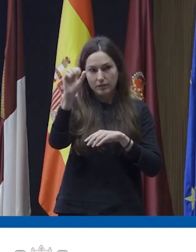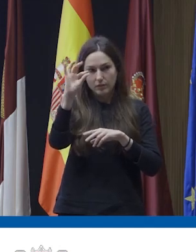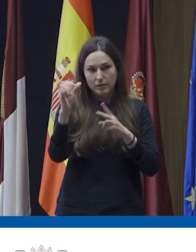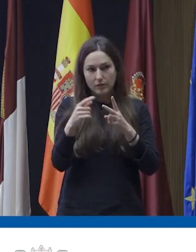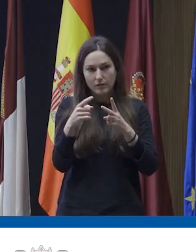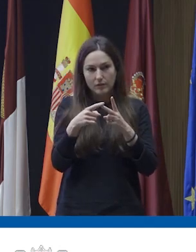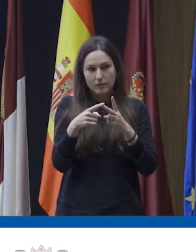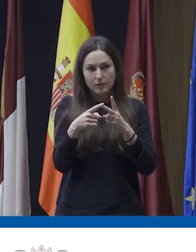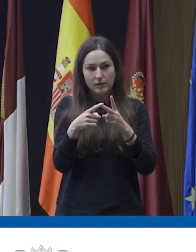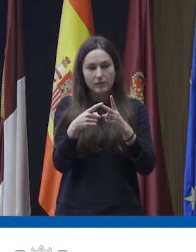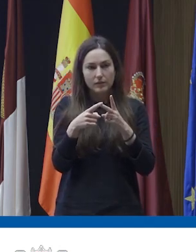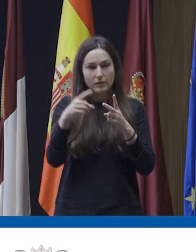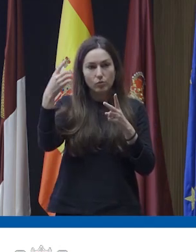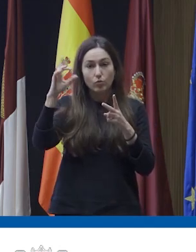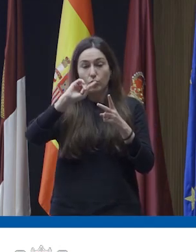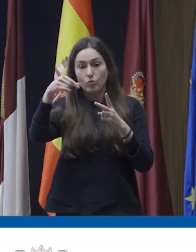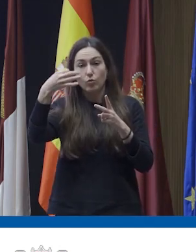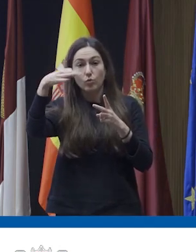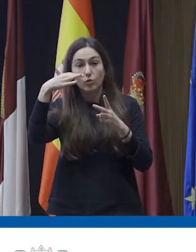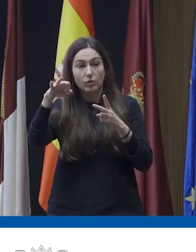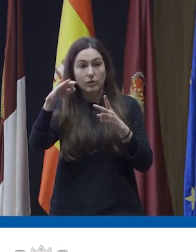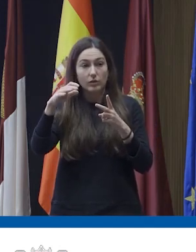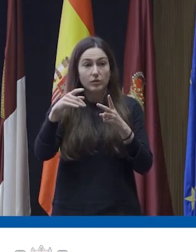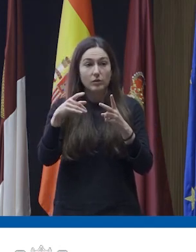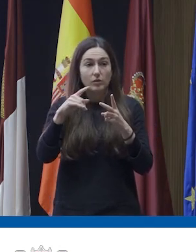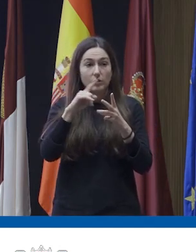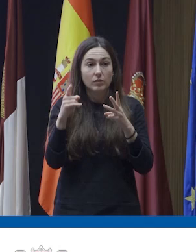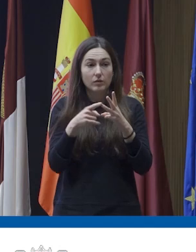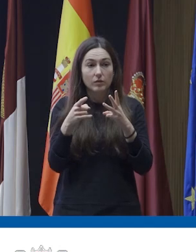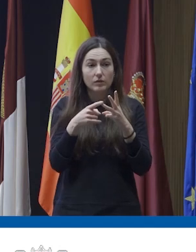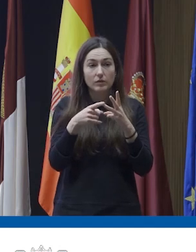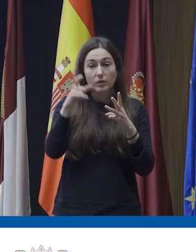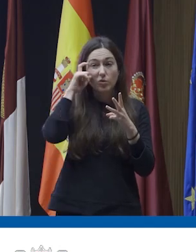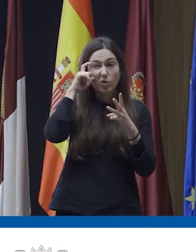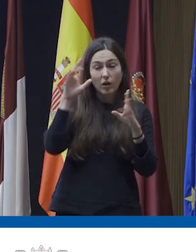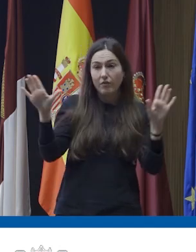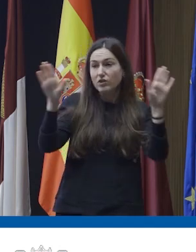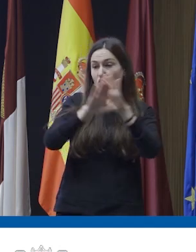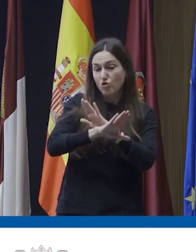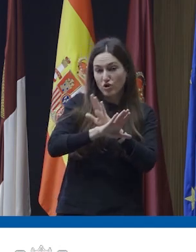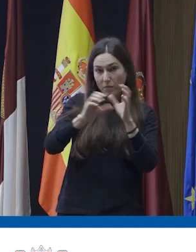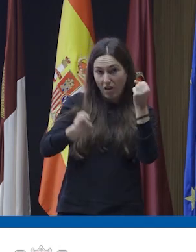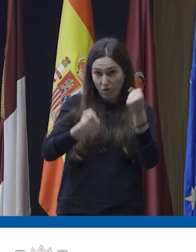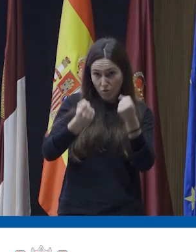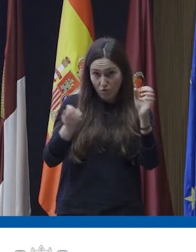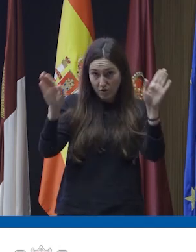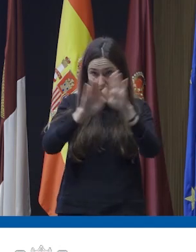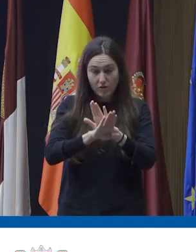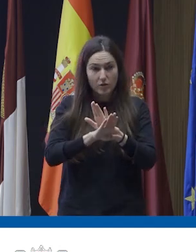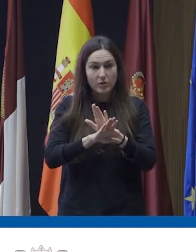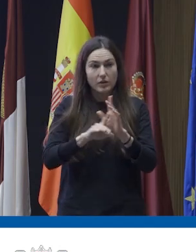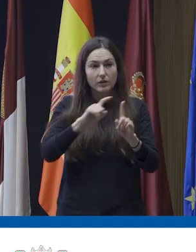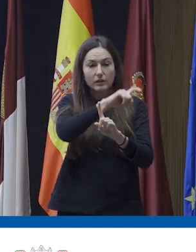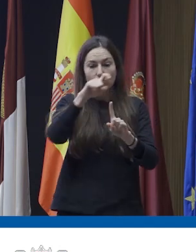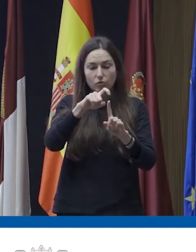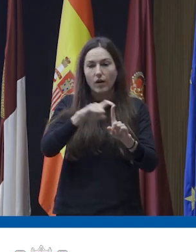he dicho, normales, y me dicen las gafas de noche, de conducir de noche. El caso es que ya todos los años me